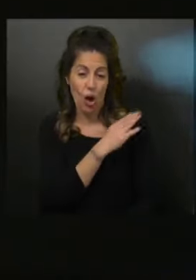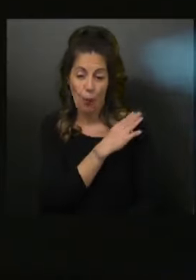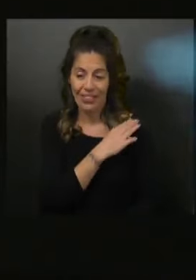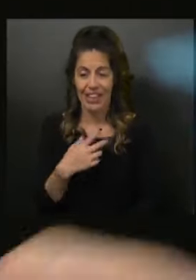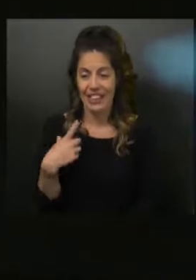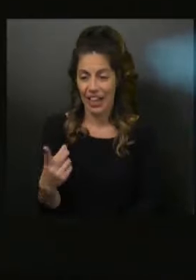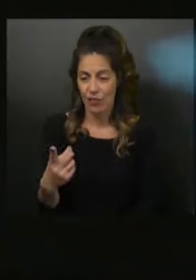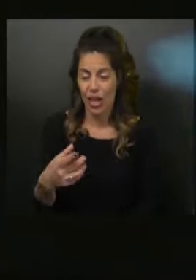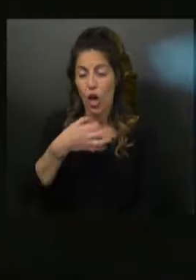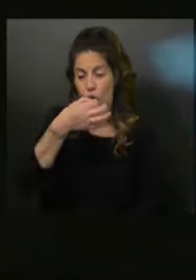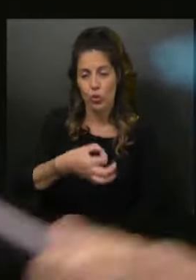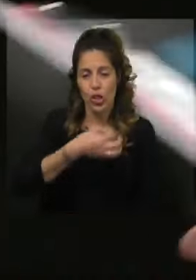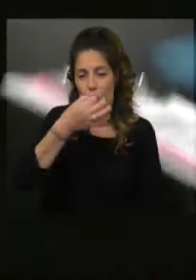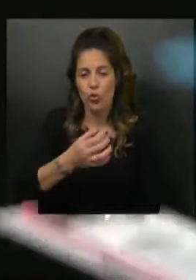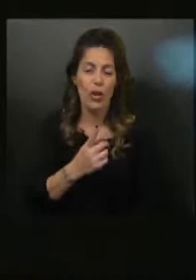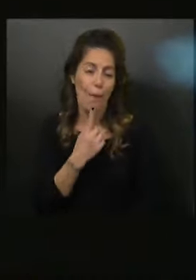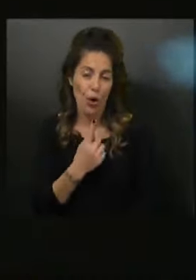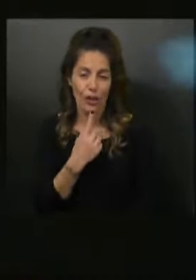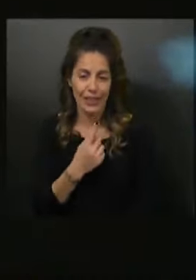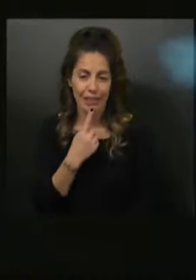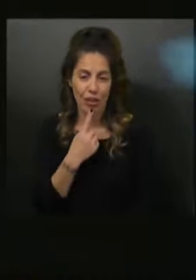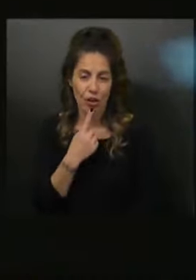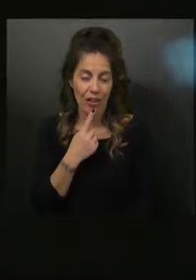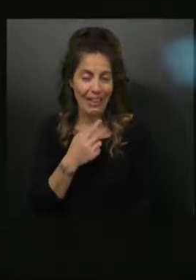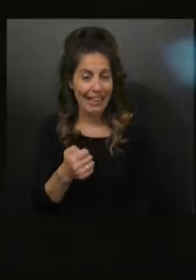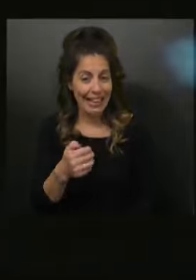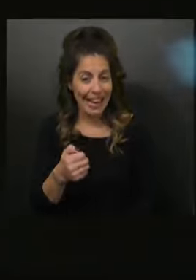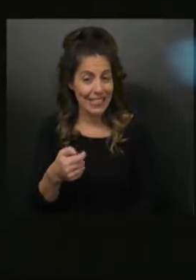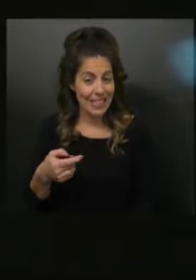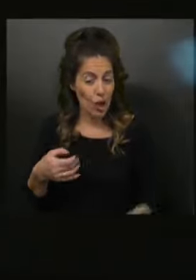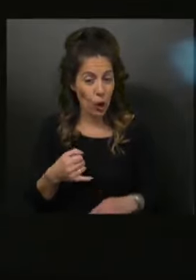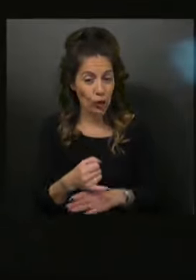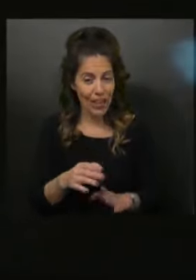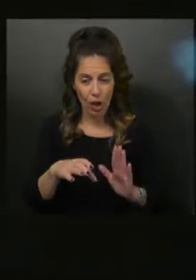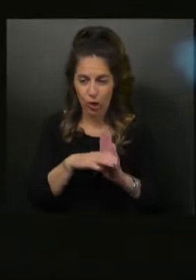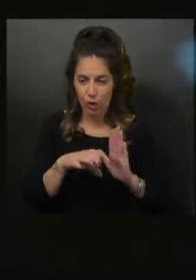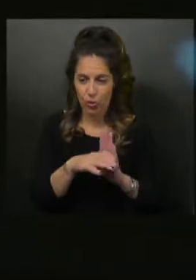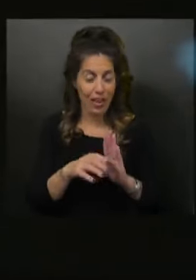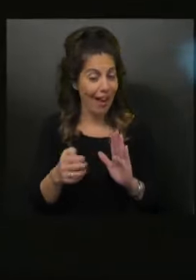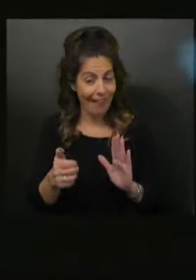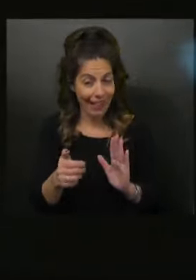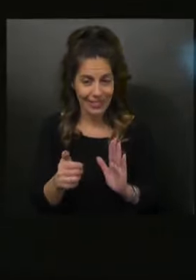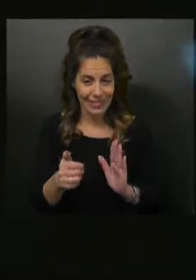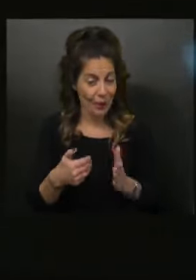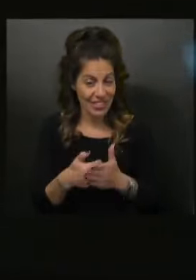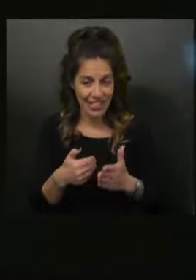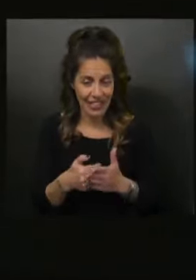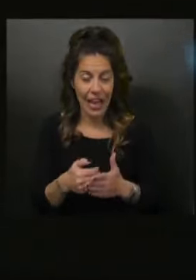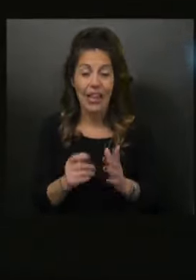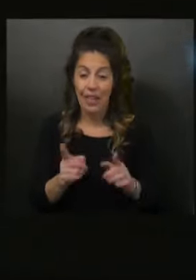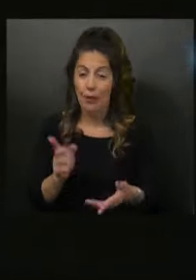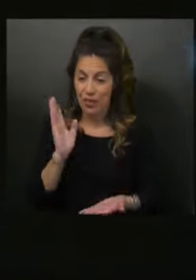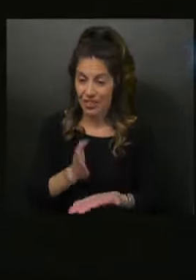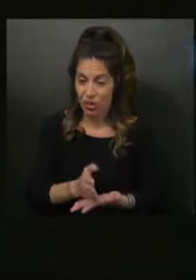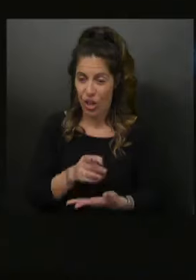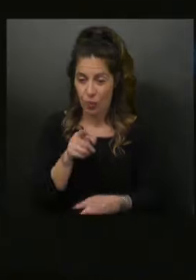eran discursos políticos que rayaban la inconstitucionalidad que incluso bueno fue sancionado por ese tipo de